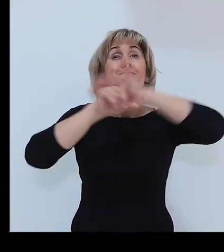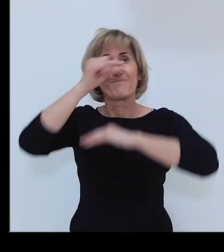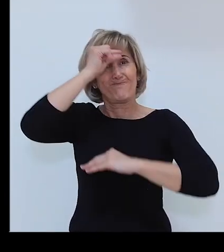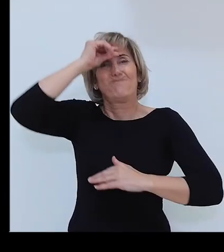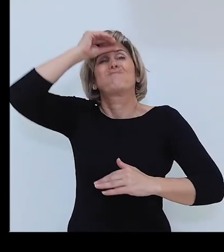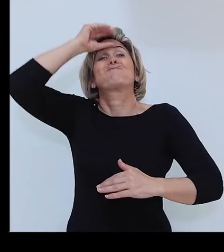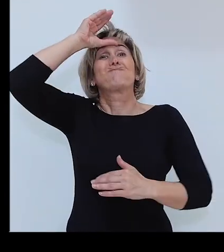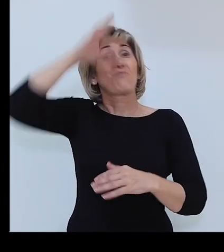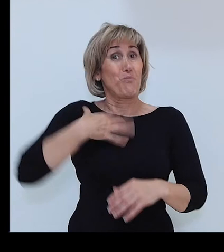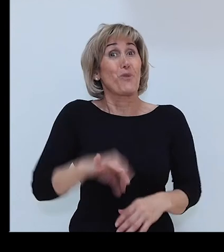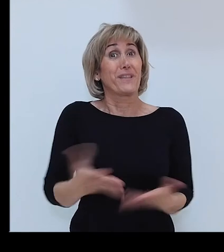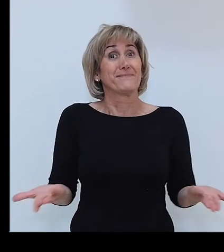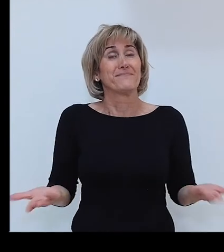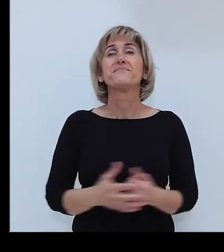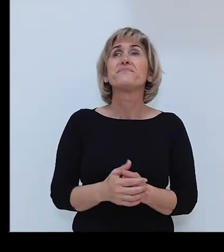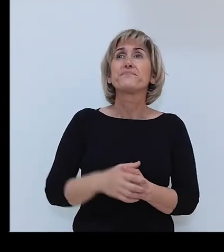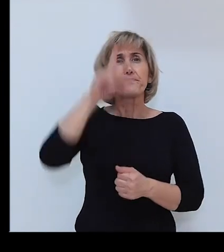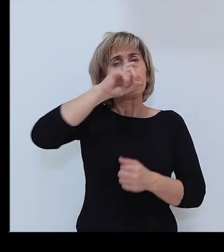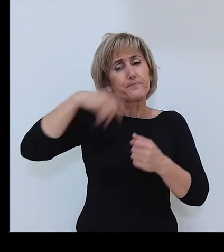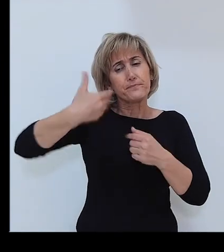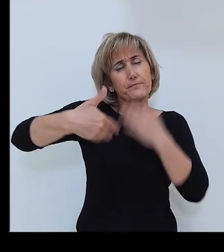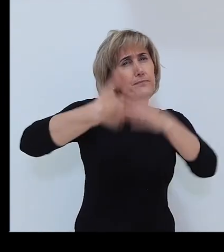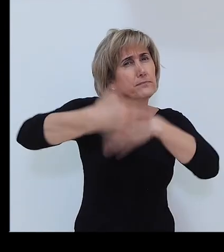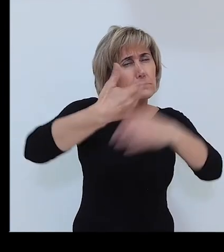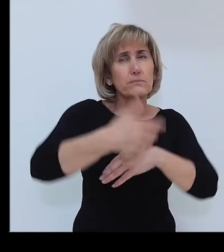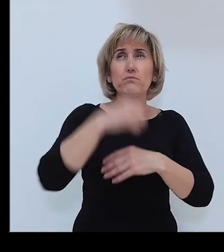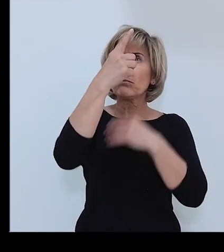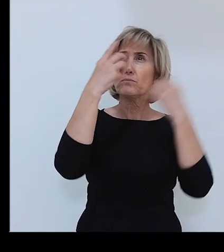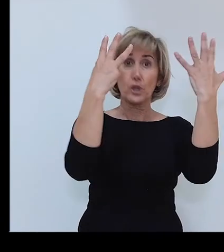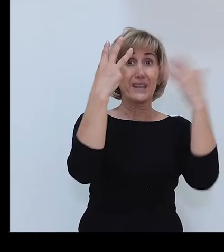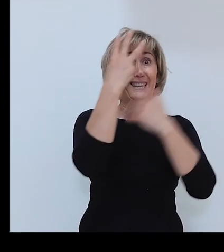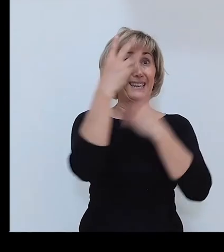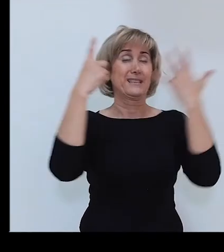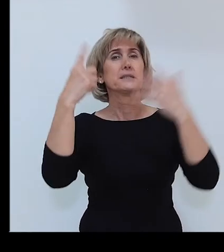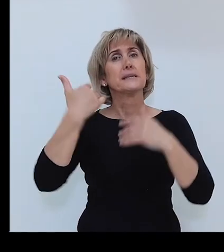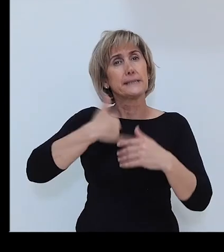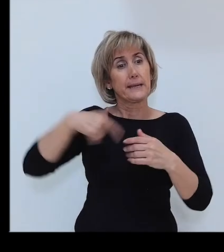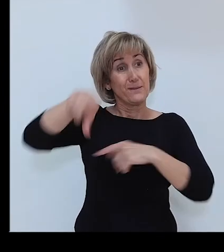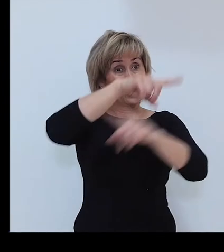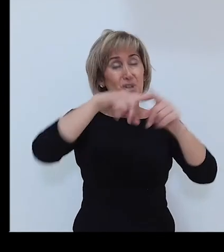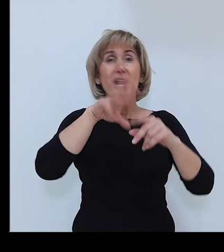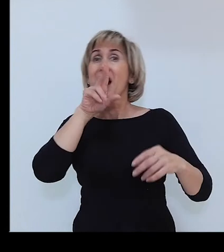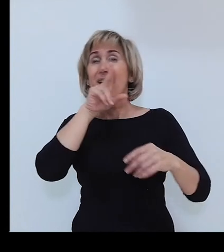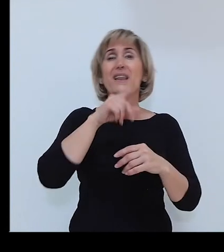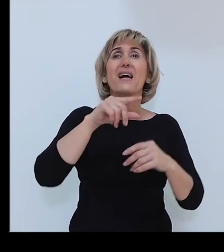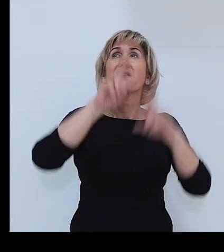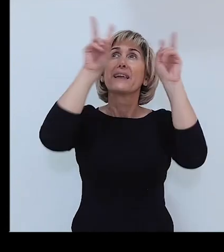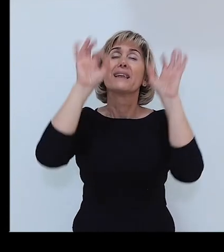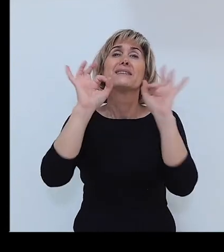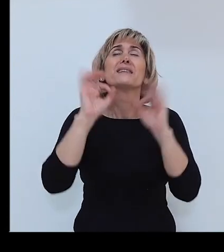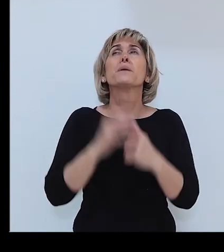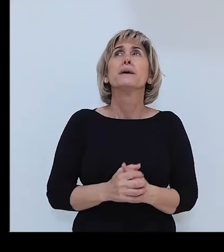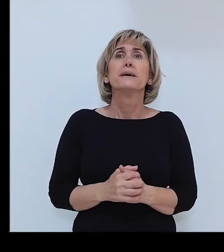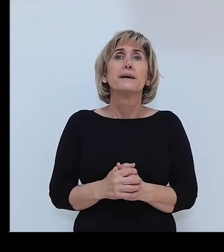a las mujeres y dejar que desarrollen libremente sus mentes. Unos años más tarde, en 1836, ya había